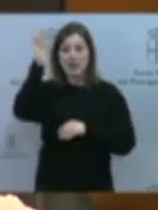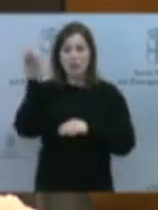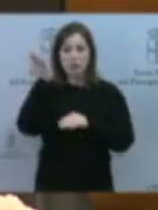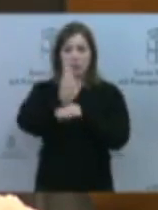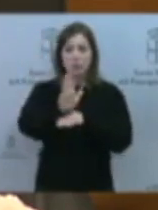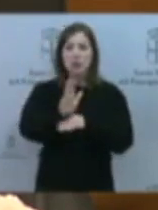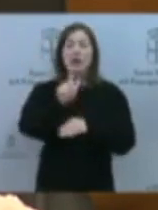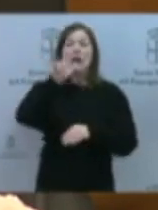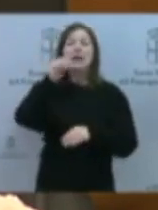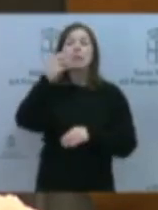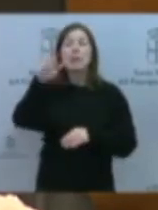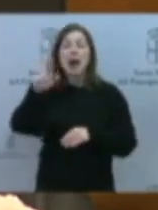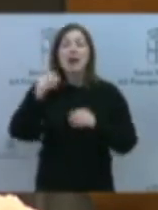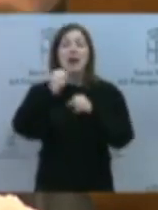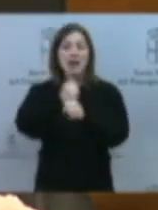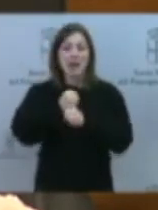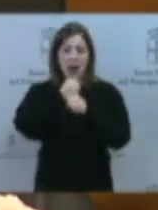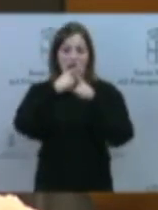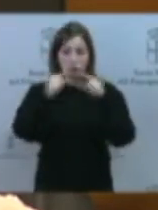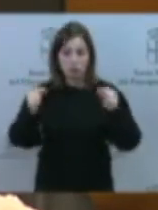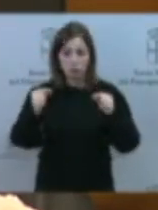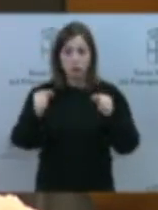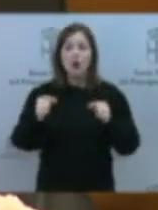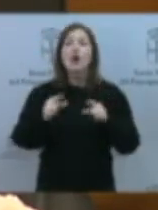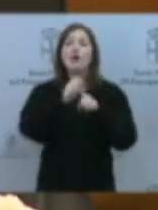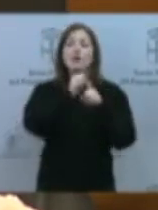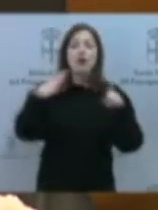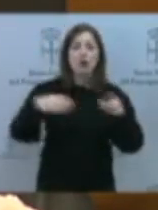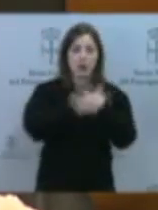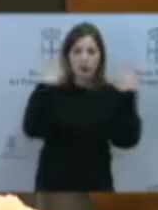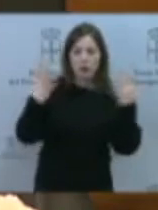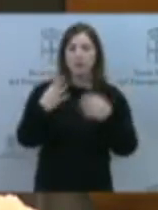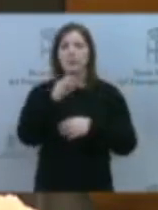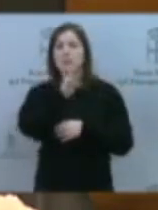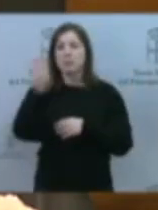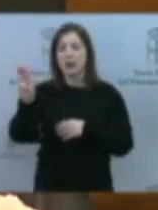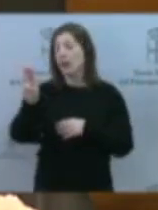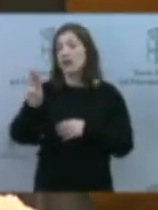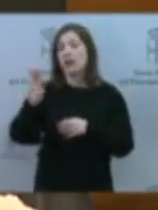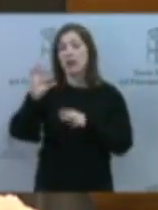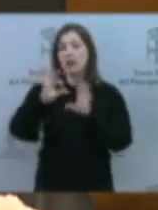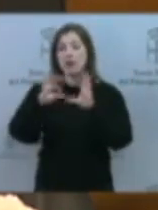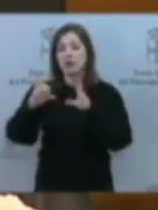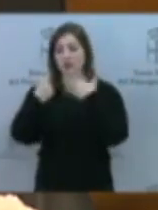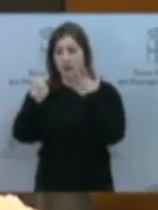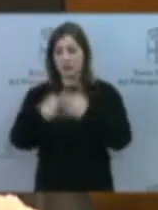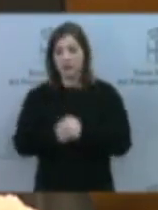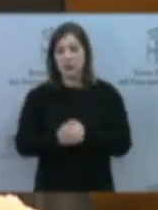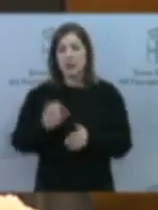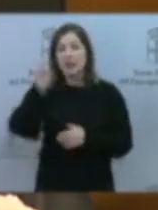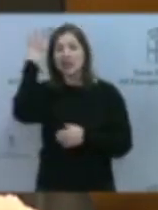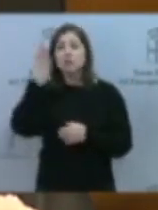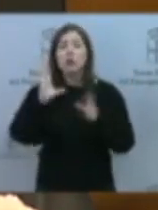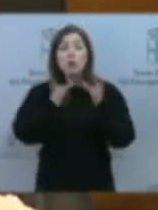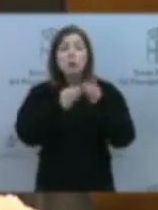Foro Asturias 19, Izquierda Unida 10, PP y Ciudadanos 6. ¿Sabe cuántas iniciativas presentó su grupo? 0 iniciativas de